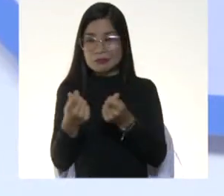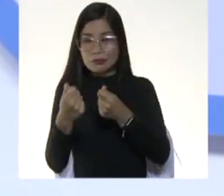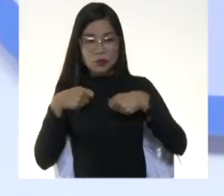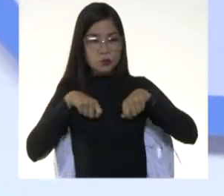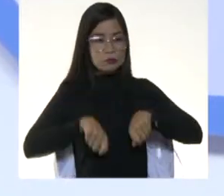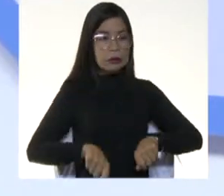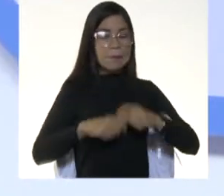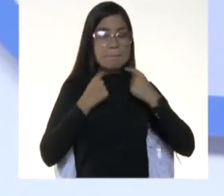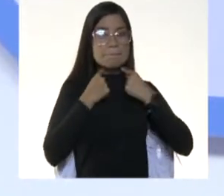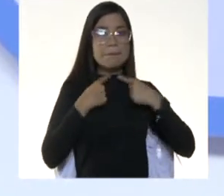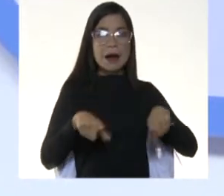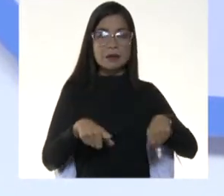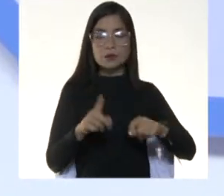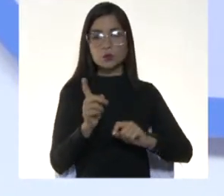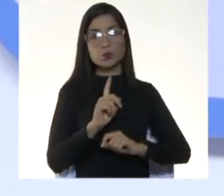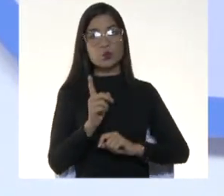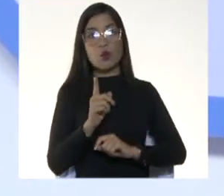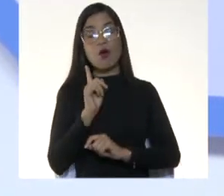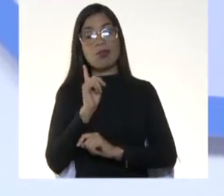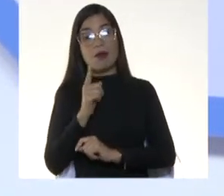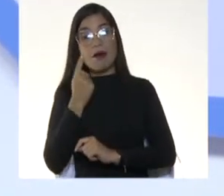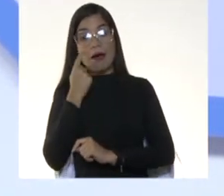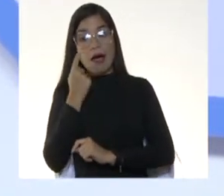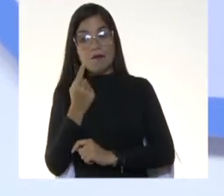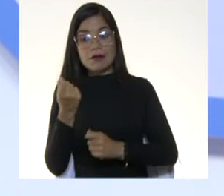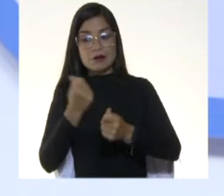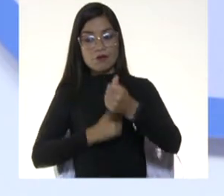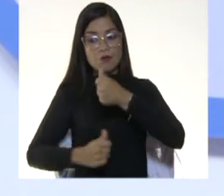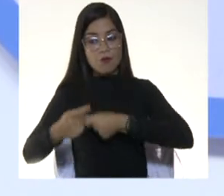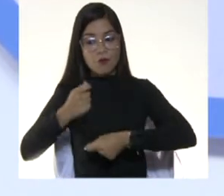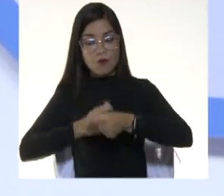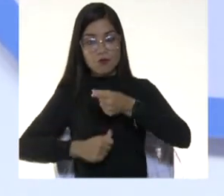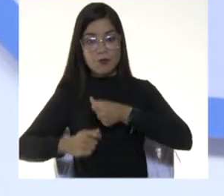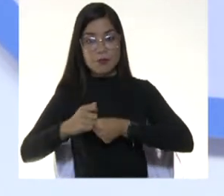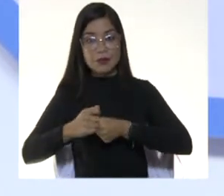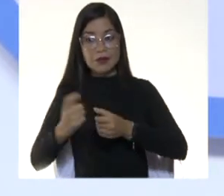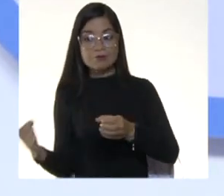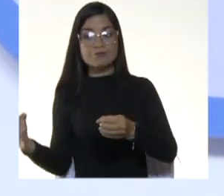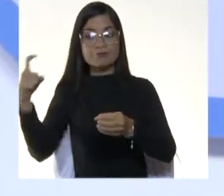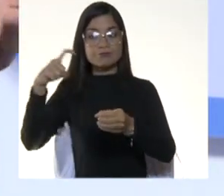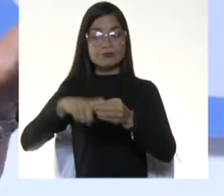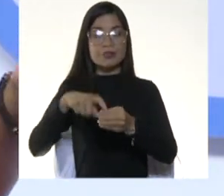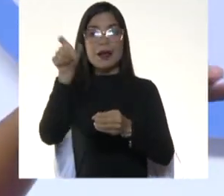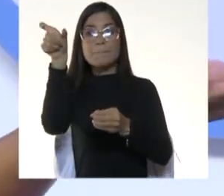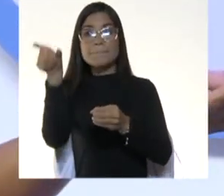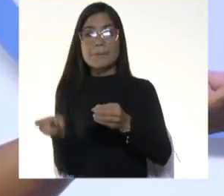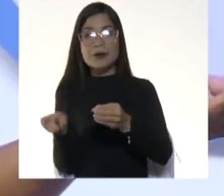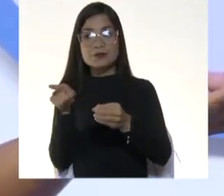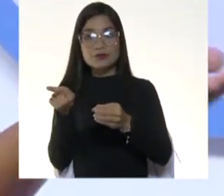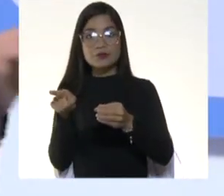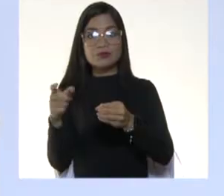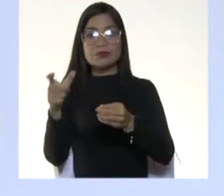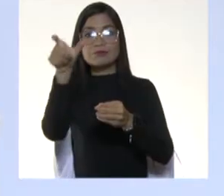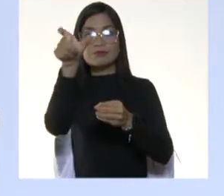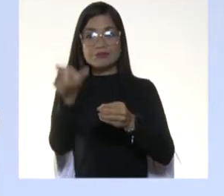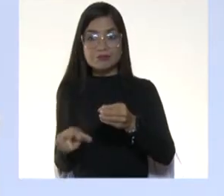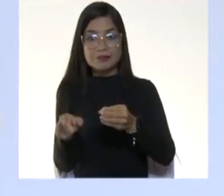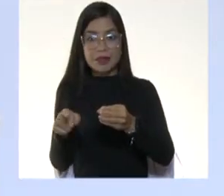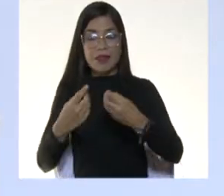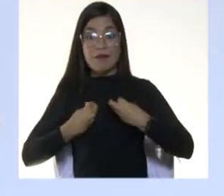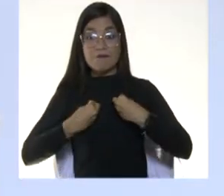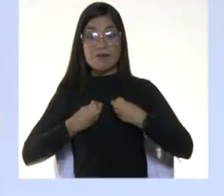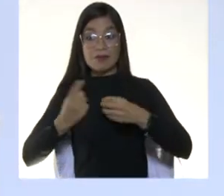ver el elemento humano, porque si dentro de la economía no valoro al ser humano, a la vida, entonces voy a aniquilar, voy a acabar